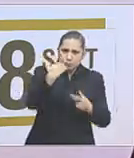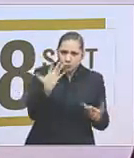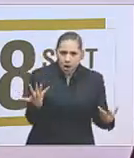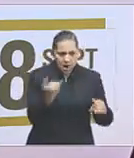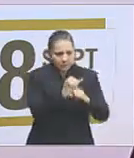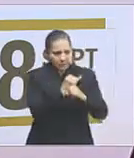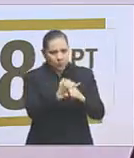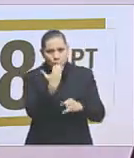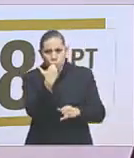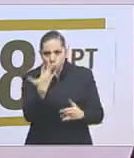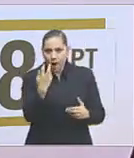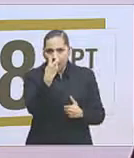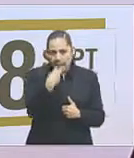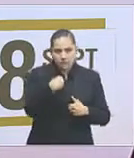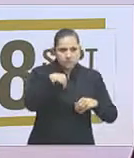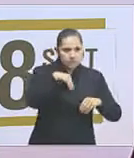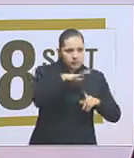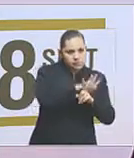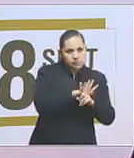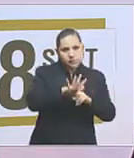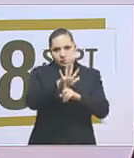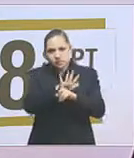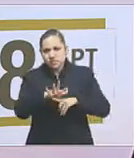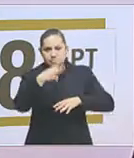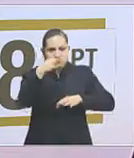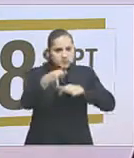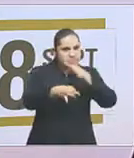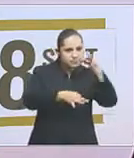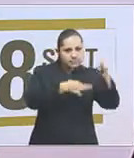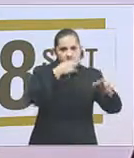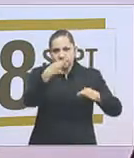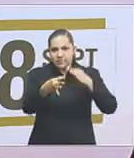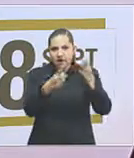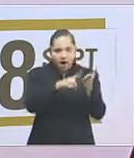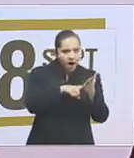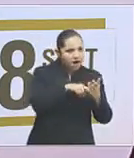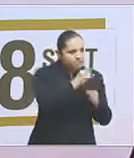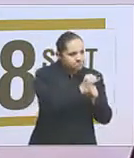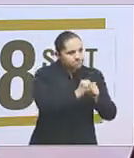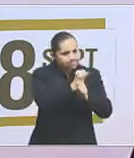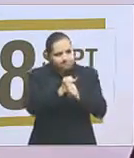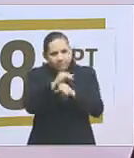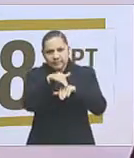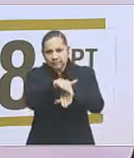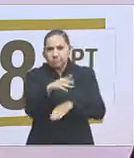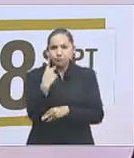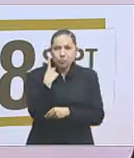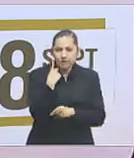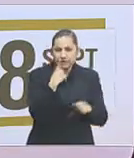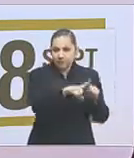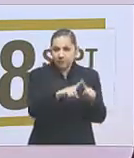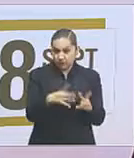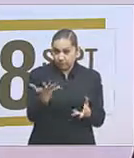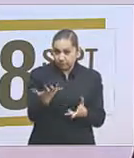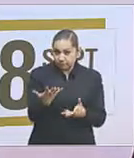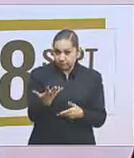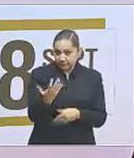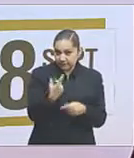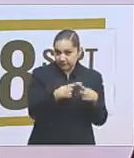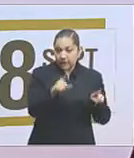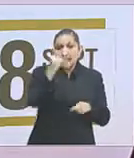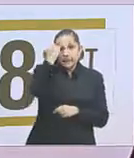imaginen en los momentos duros de la transición democrática mexicana si hubiéramos tenido whatsapp por ejemplo